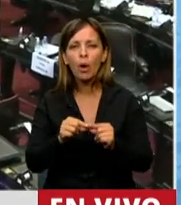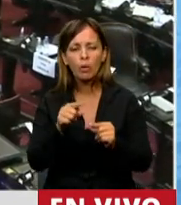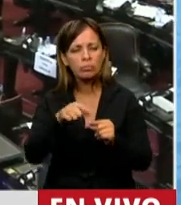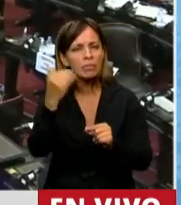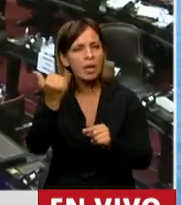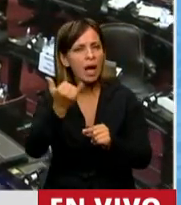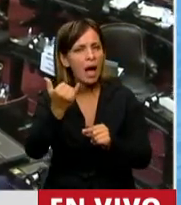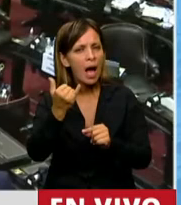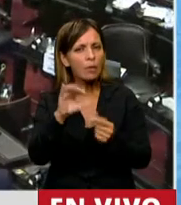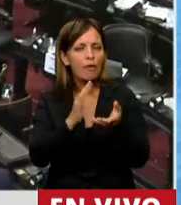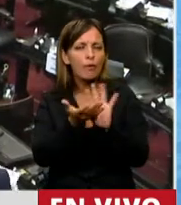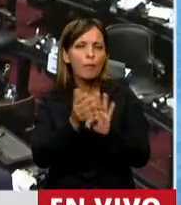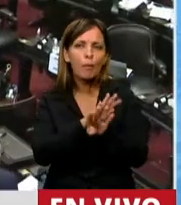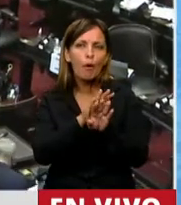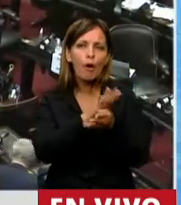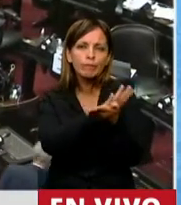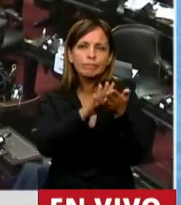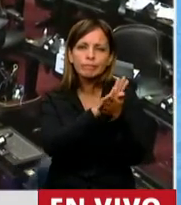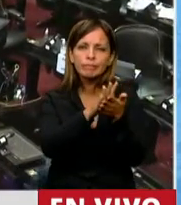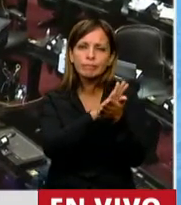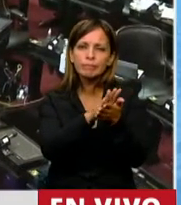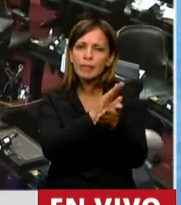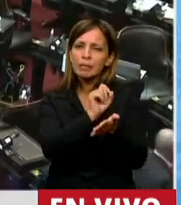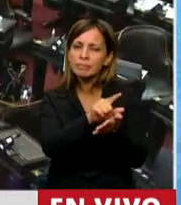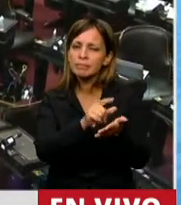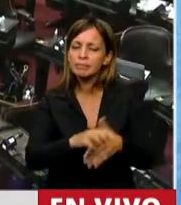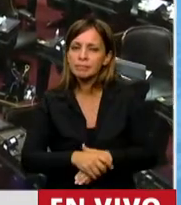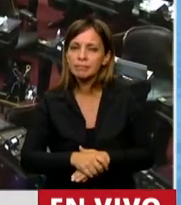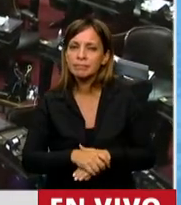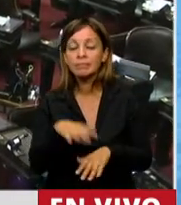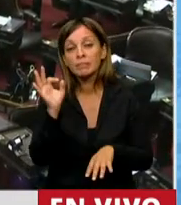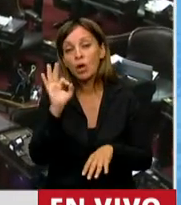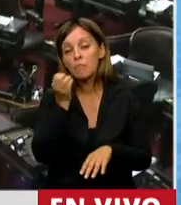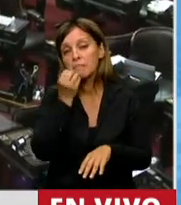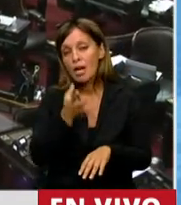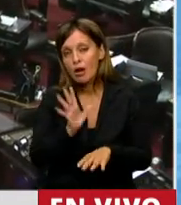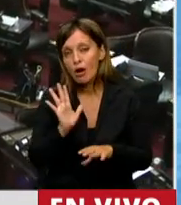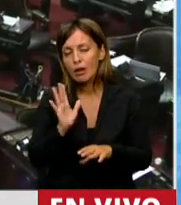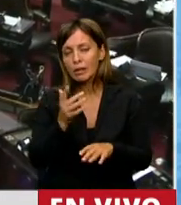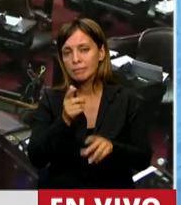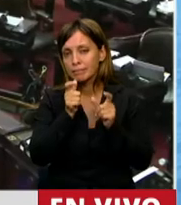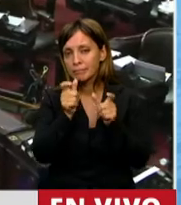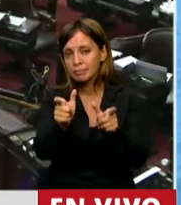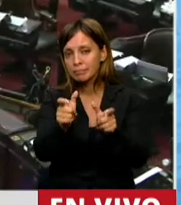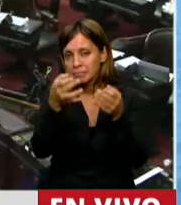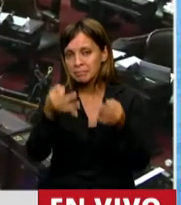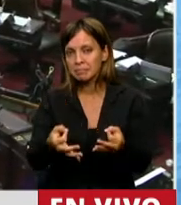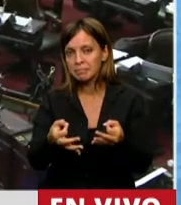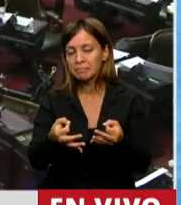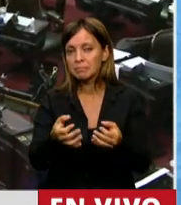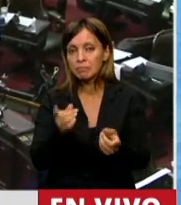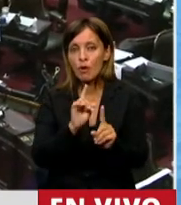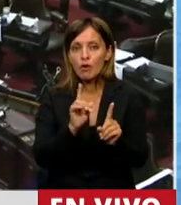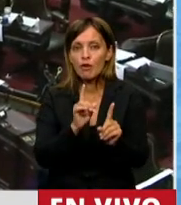talante resarcitorio o reparador. O dicho de otro modo y sin eufemismo, no oculta